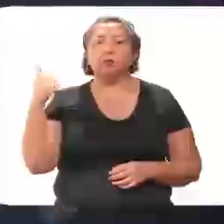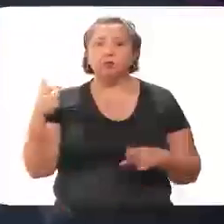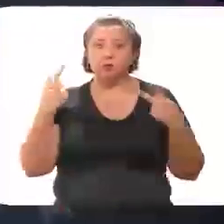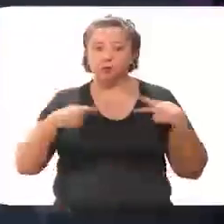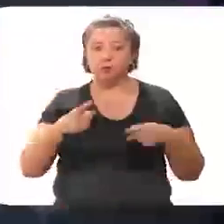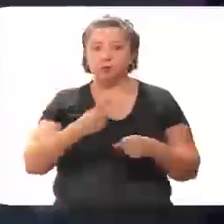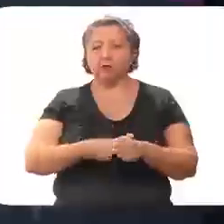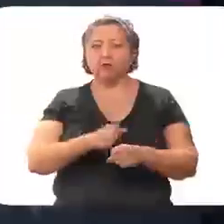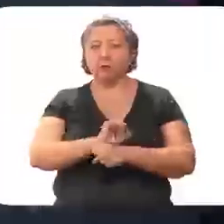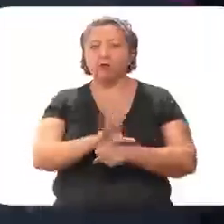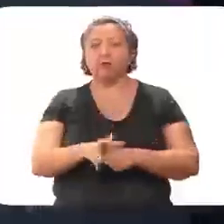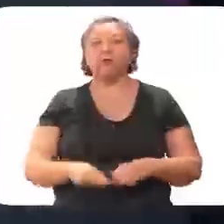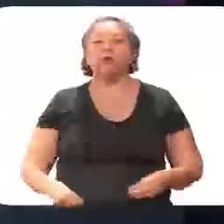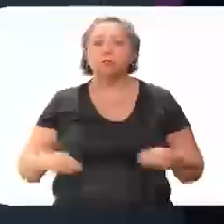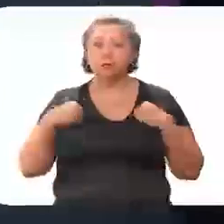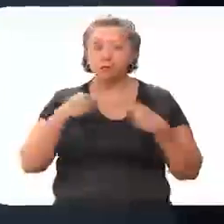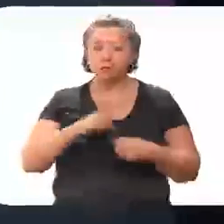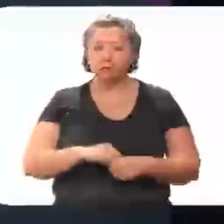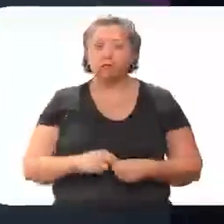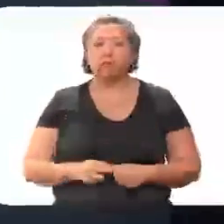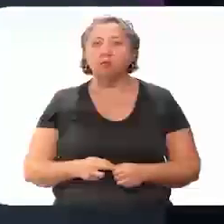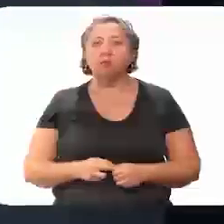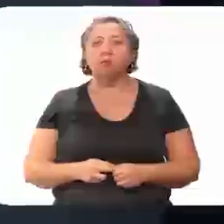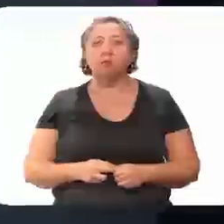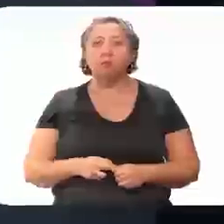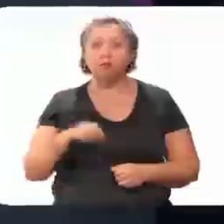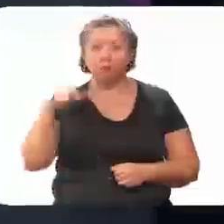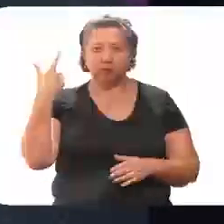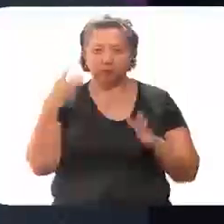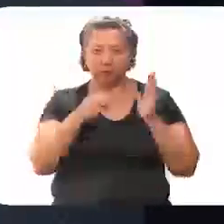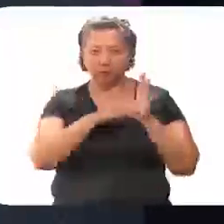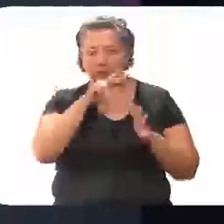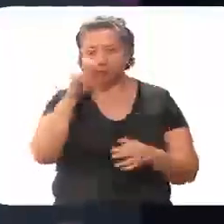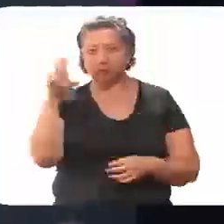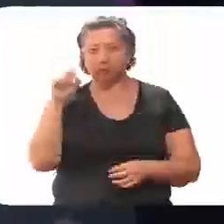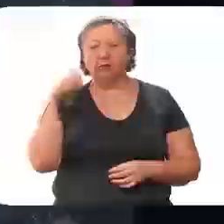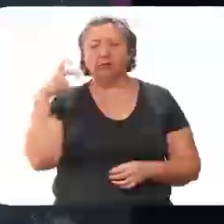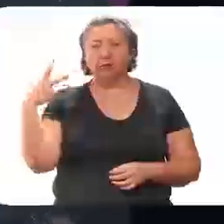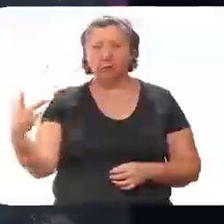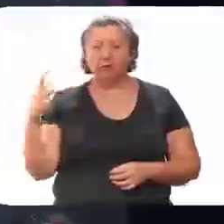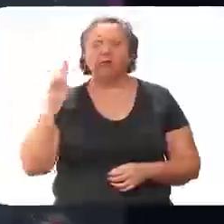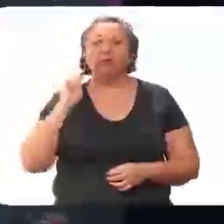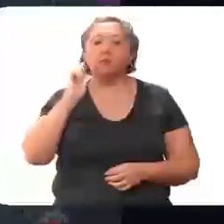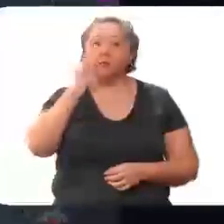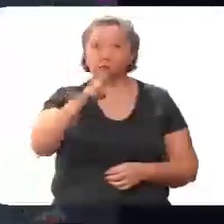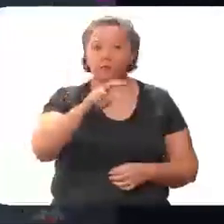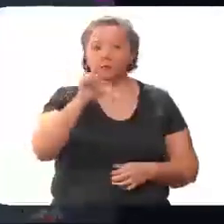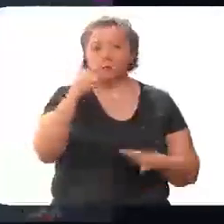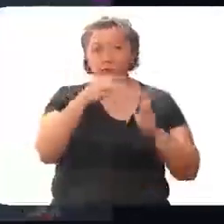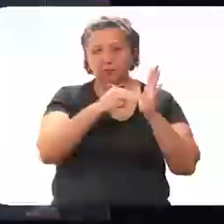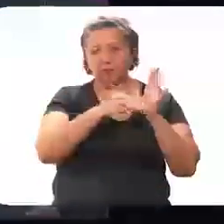47.356 personas contagiadas de coronavirus que viven en 12.228 en la zona norte,